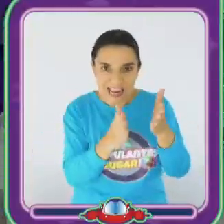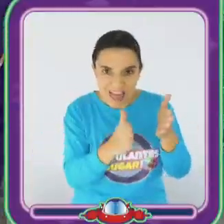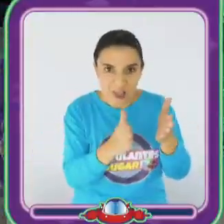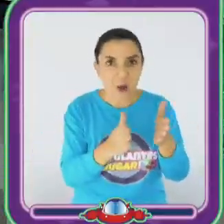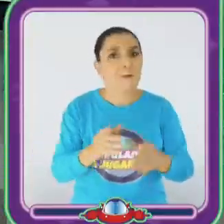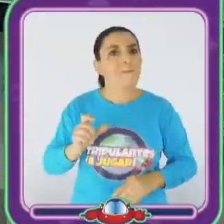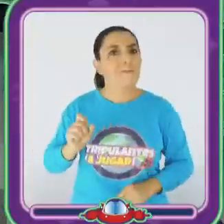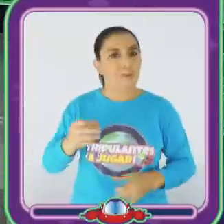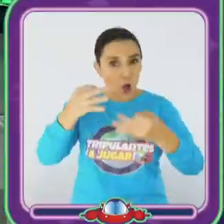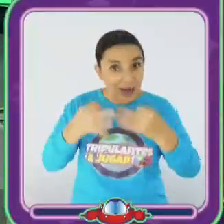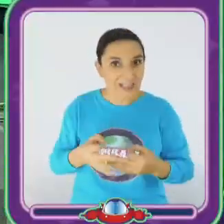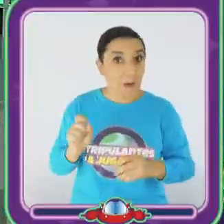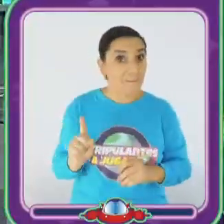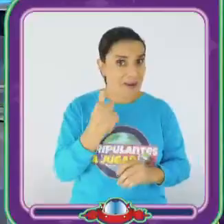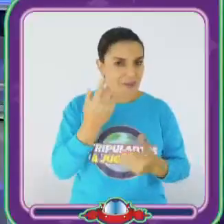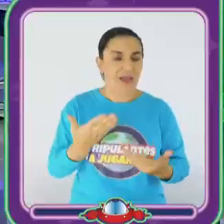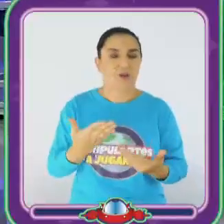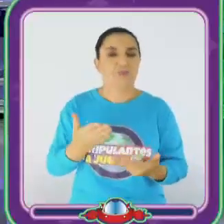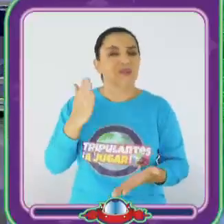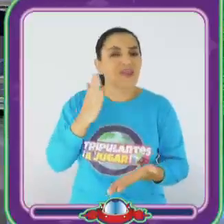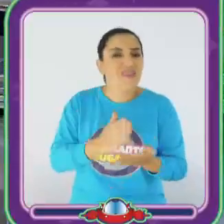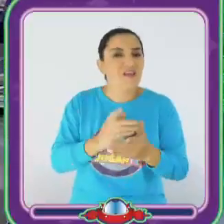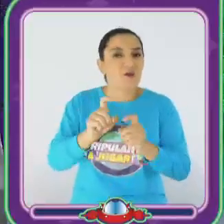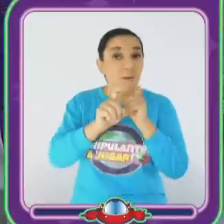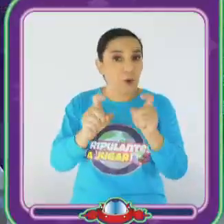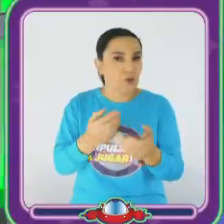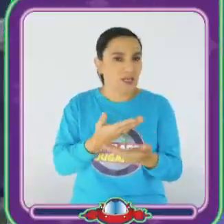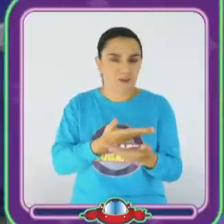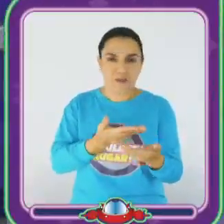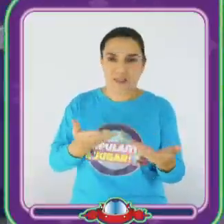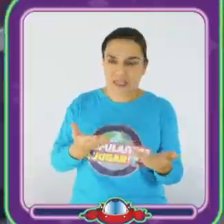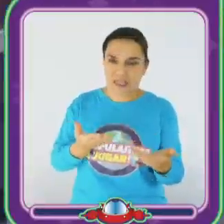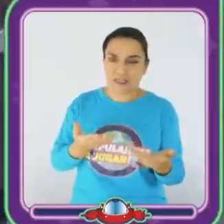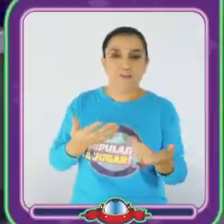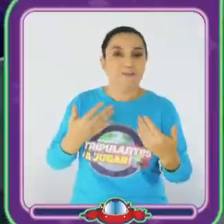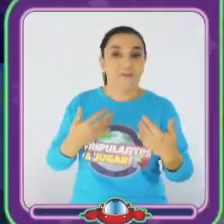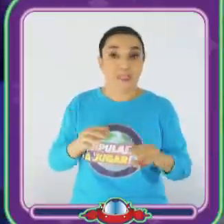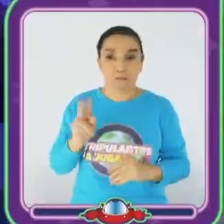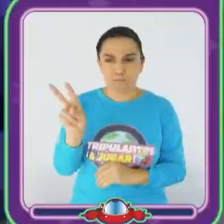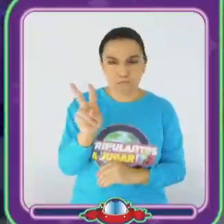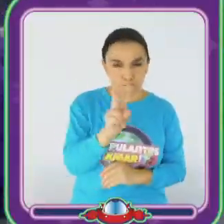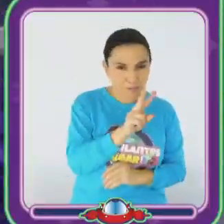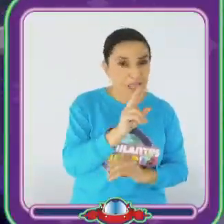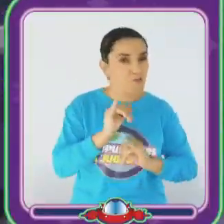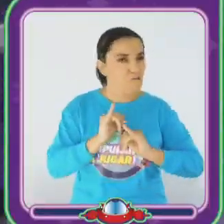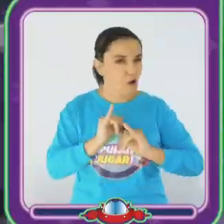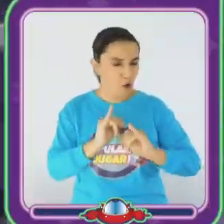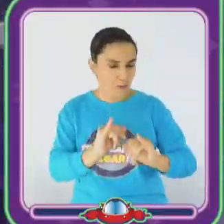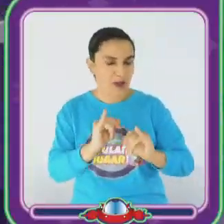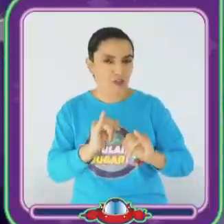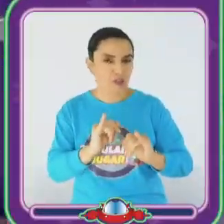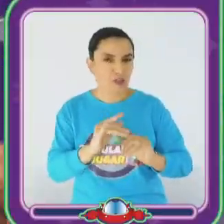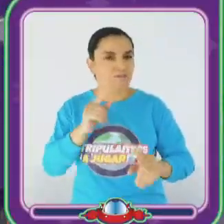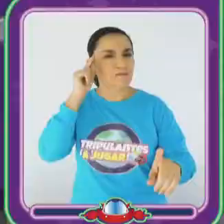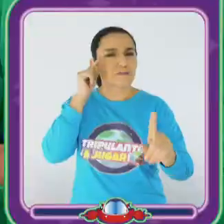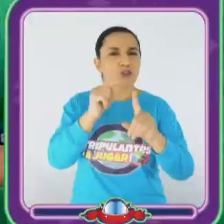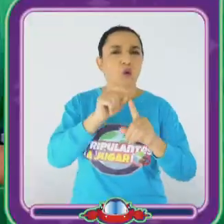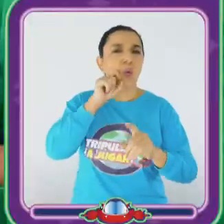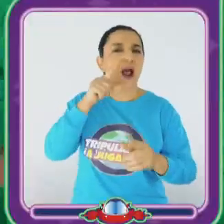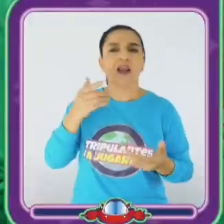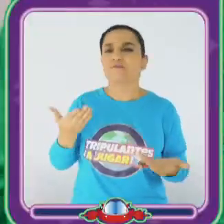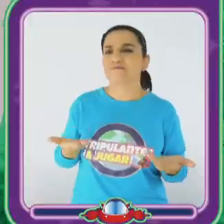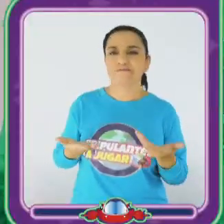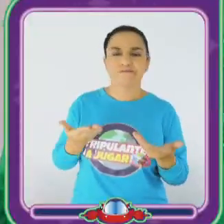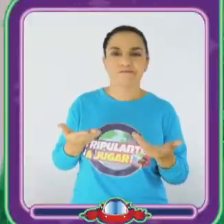ordenado correctamente la primera parte. Debo preguntarles, tripulación, con esta información, ¿cuál es la